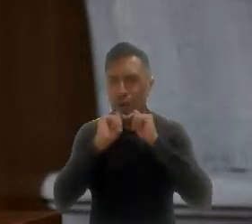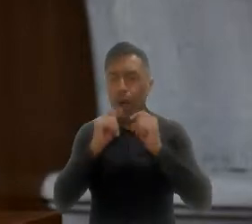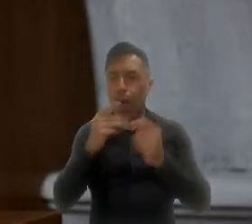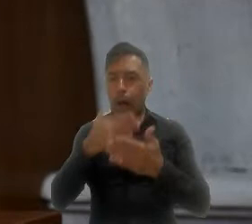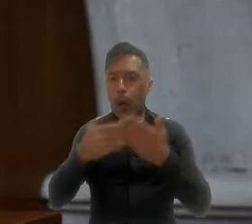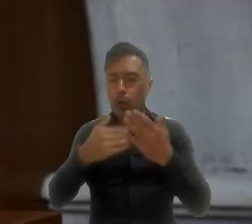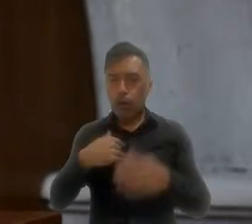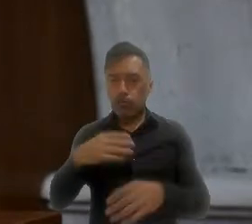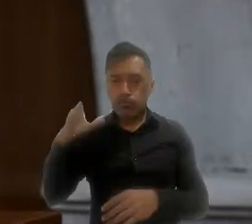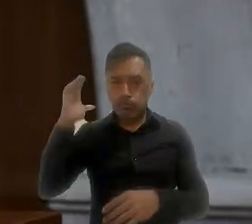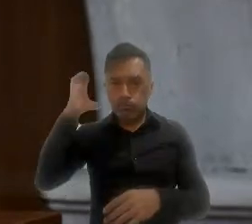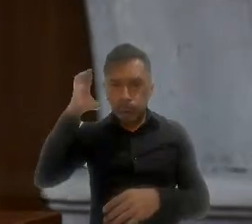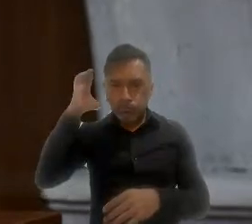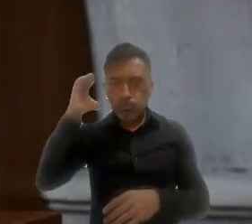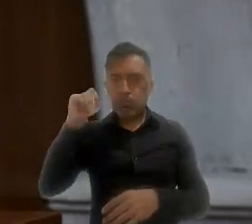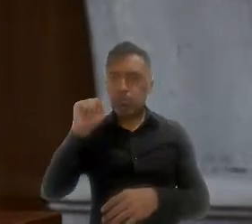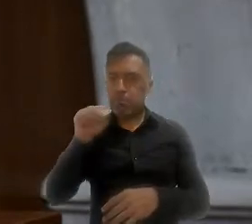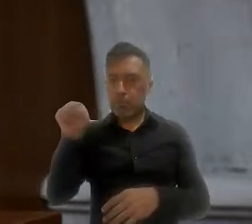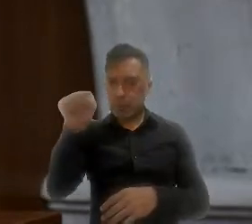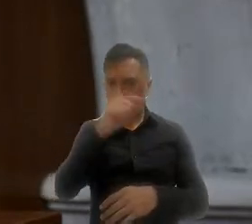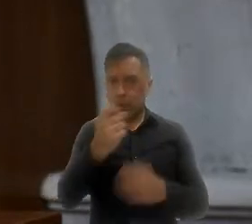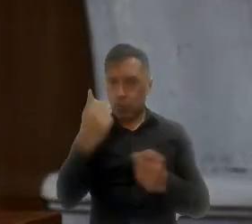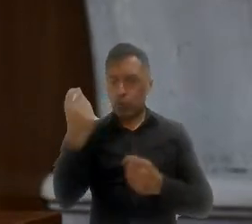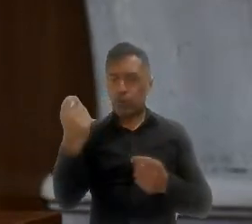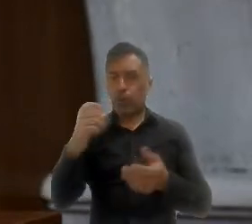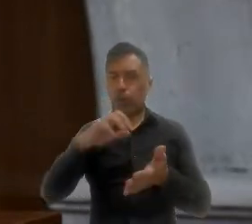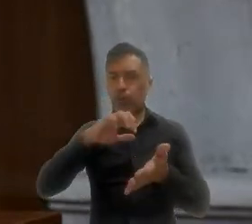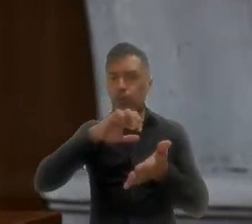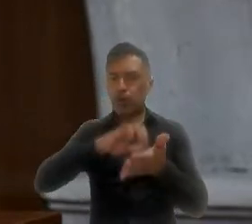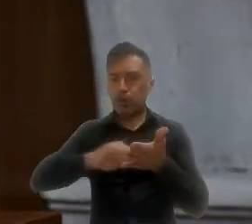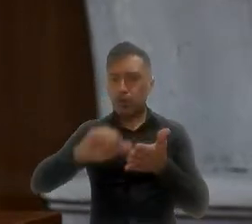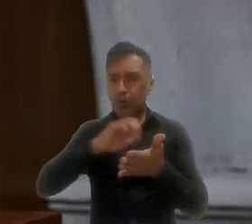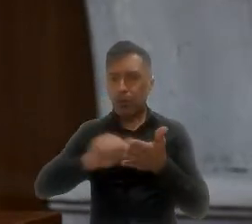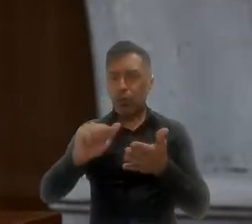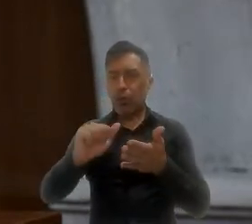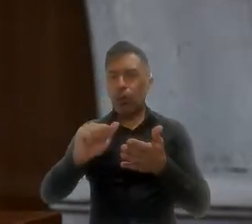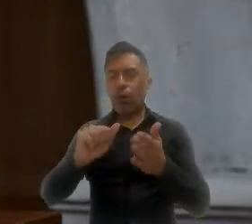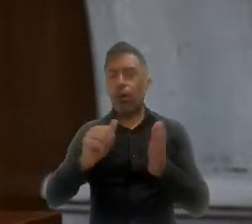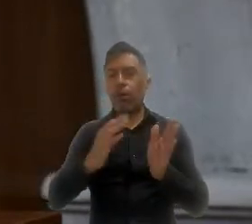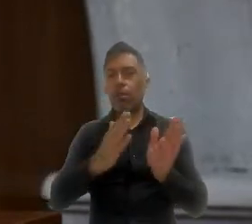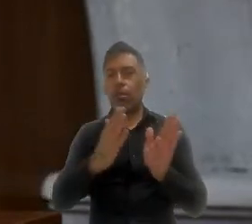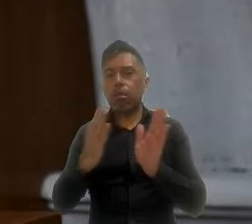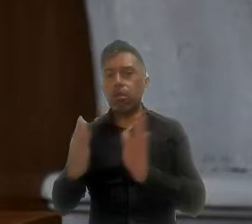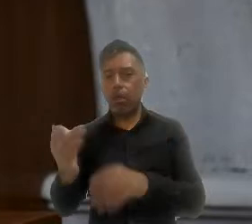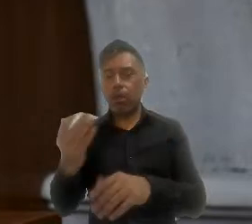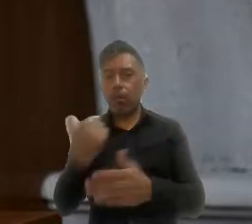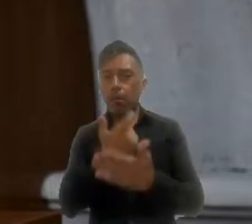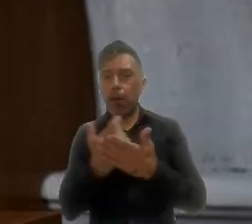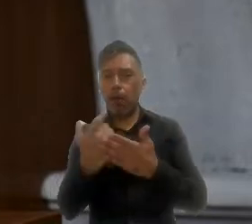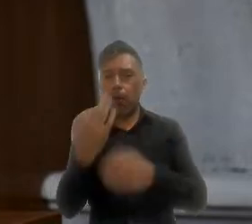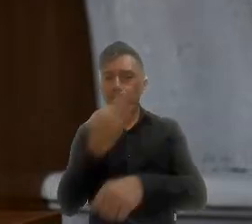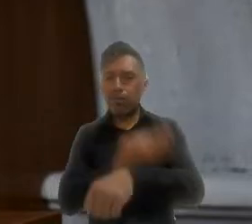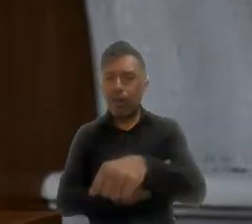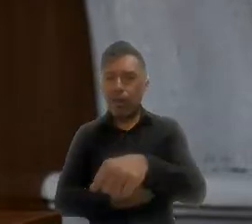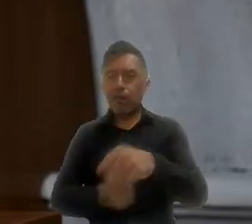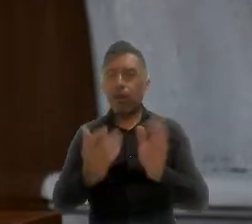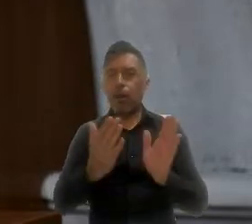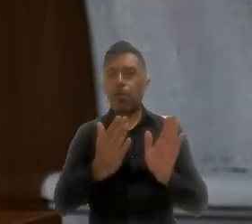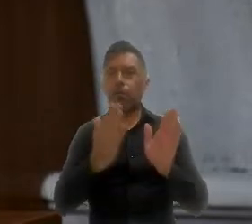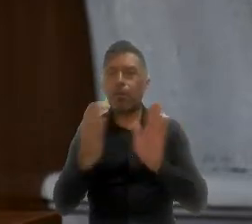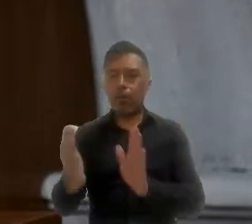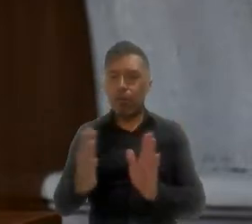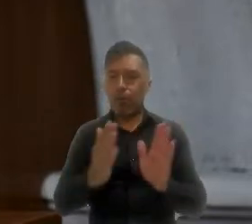que existen descuentos, retrasos o adeudos en el pago de sueldos, situación que